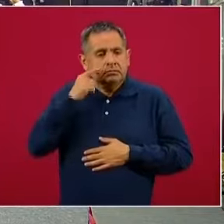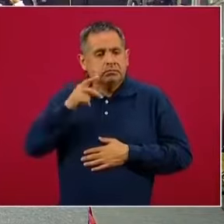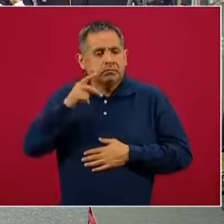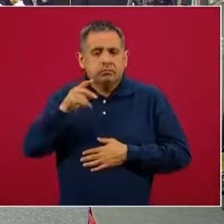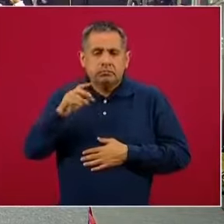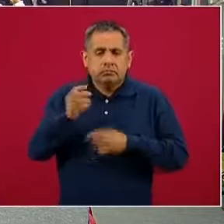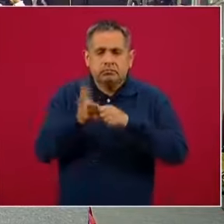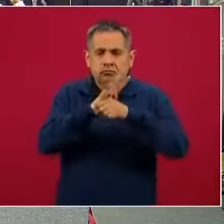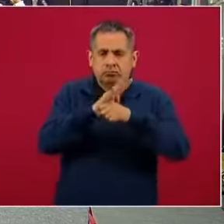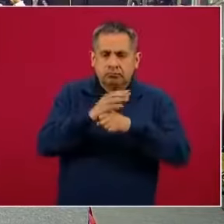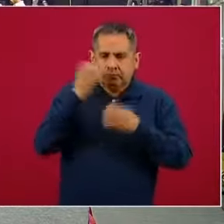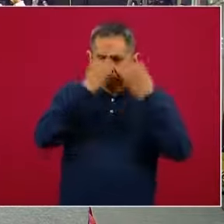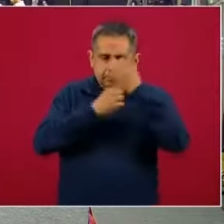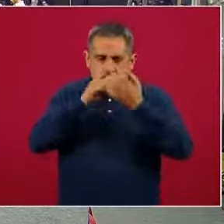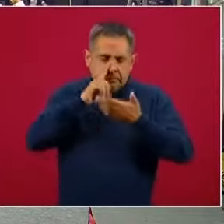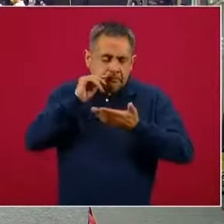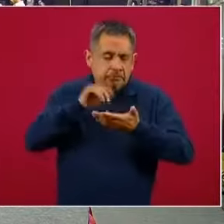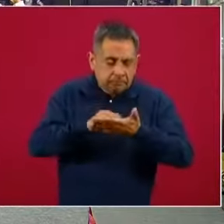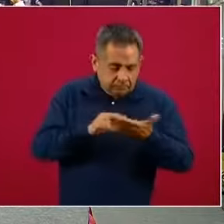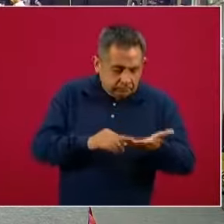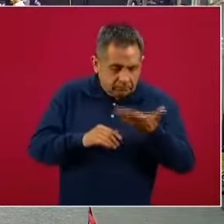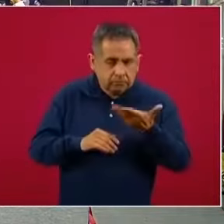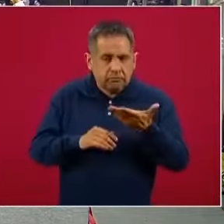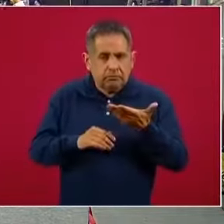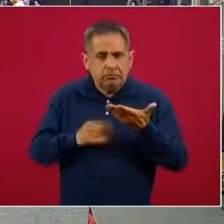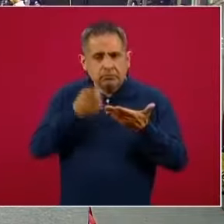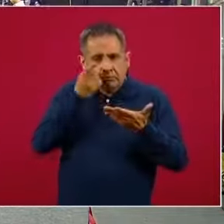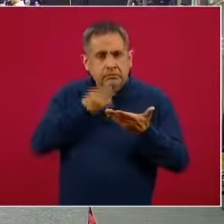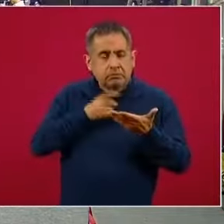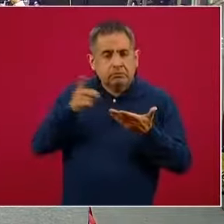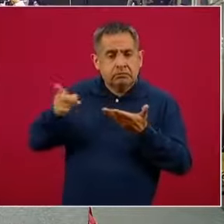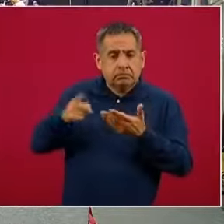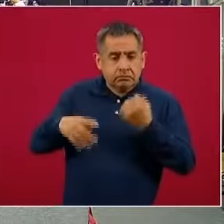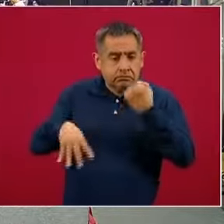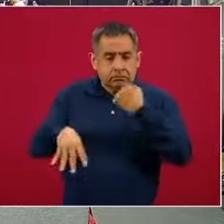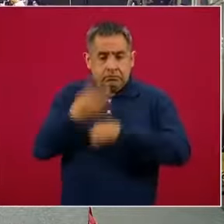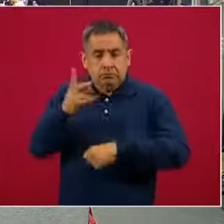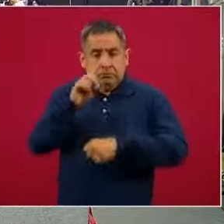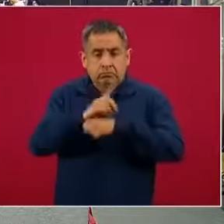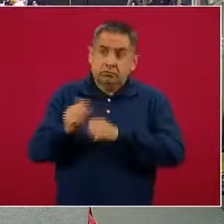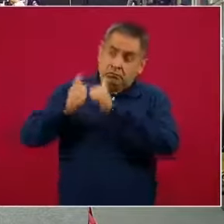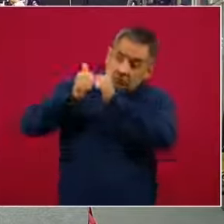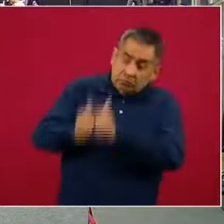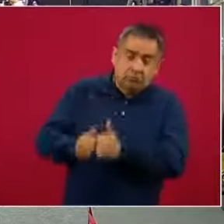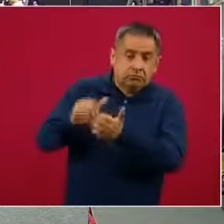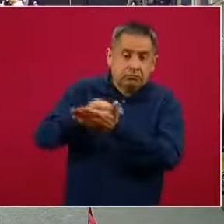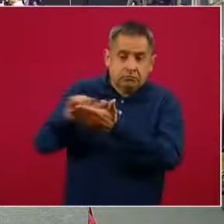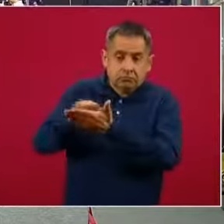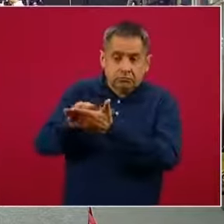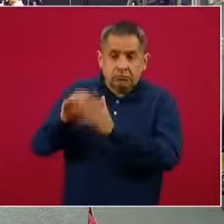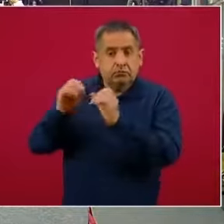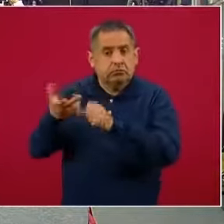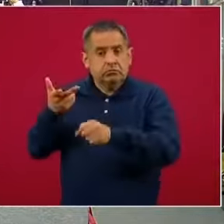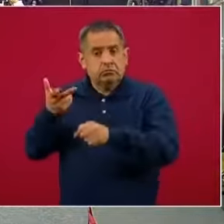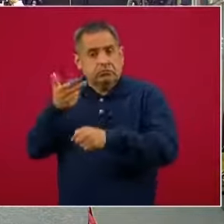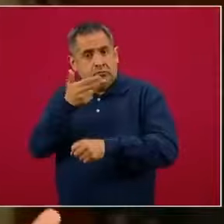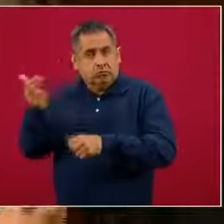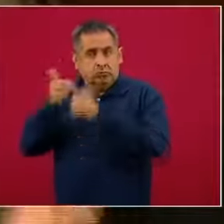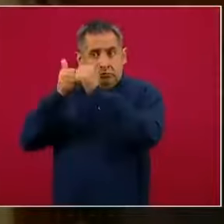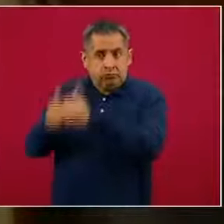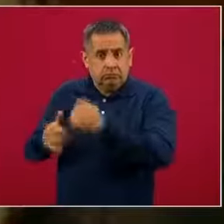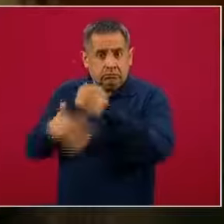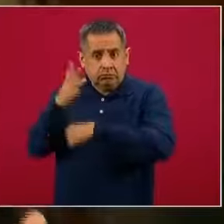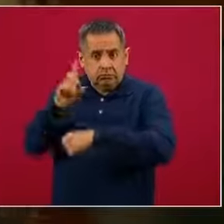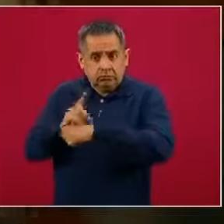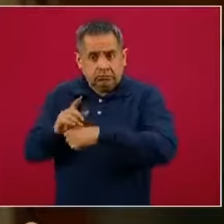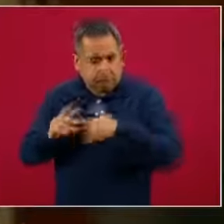pero además me estaba pidiendo confinarme 14 días en casa, allá en Nueva York o en un hotel. Entonces quisiera saber qué